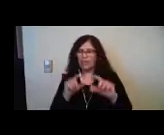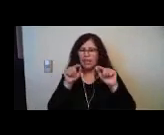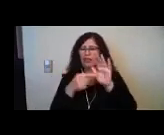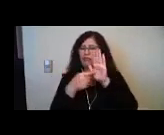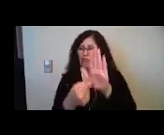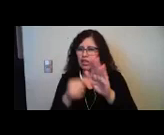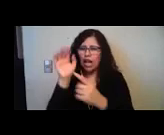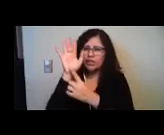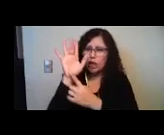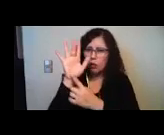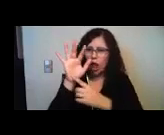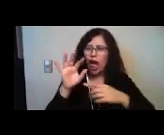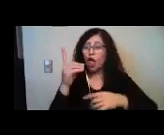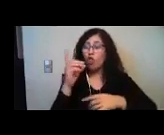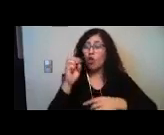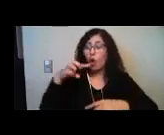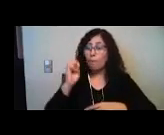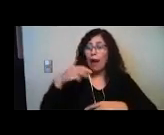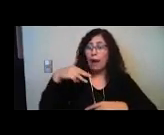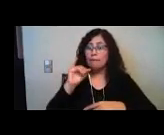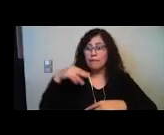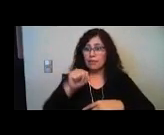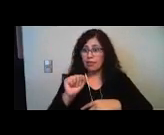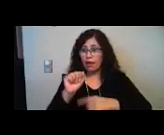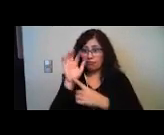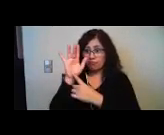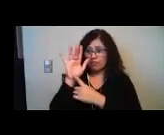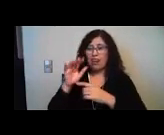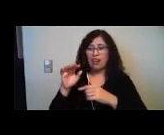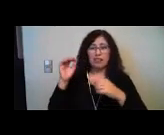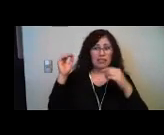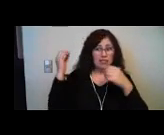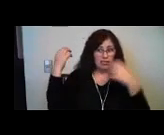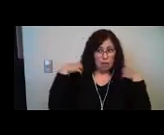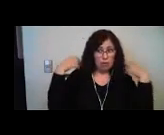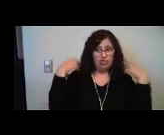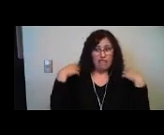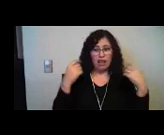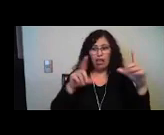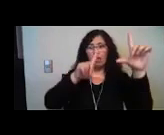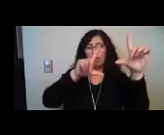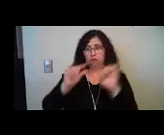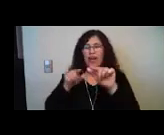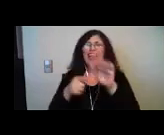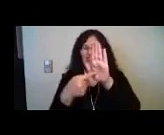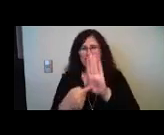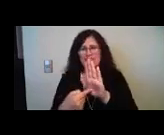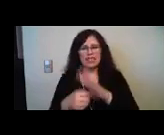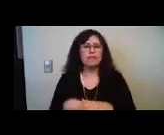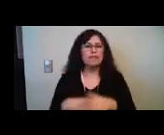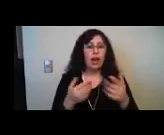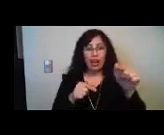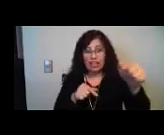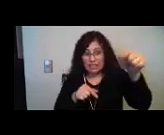producen dopamina, ¿ya? Ya antes, ahora, estos son datos importantes,